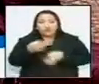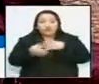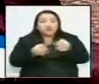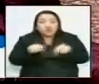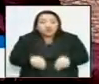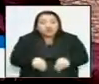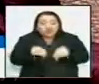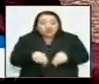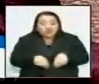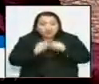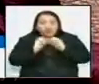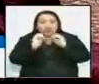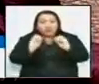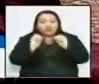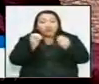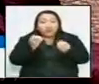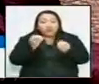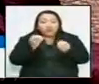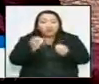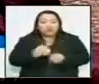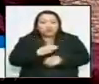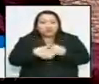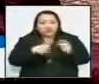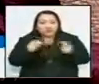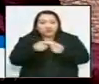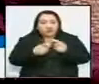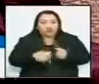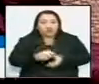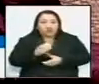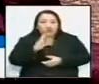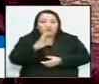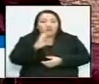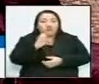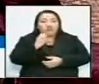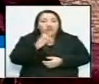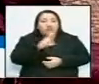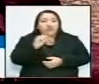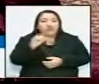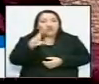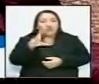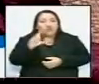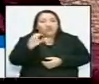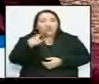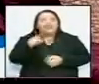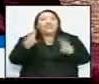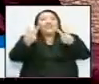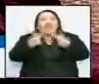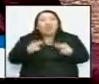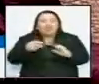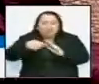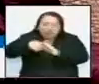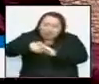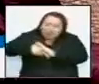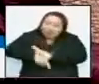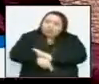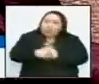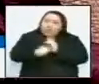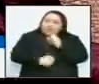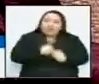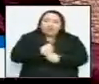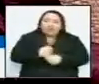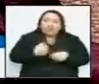que se manifiesten aquí? Porque en la línea del congresista Héctor Becerril, eso se tiene que investigar a profundidad